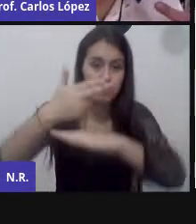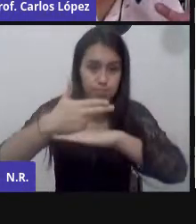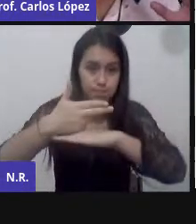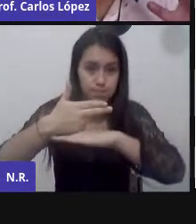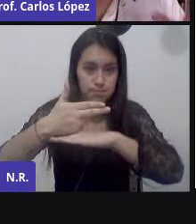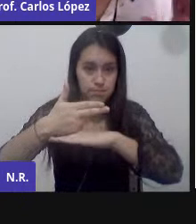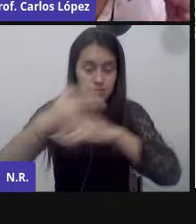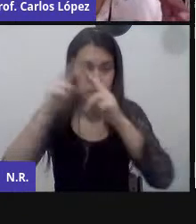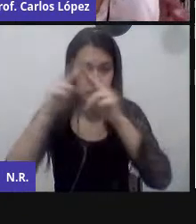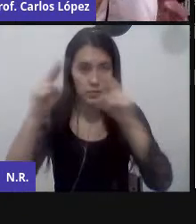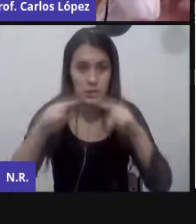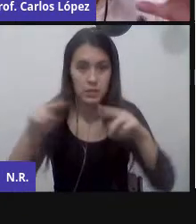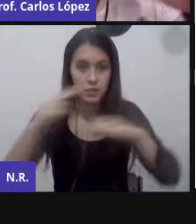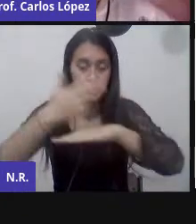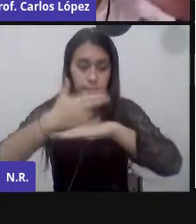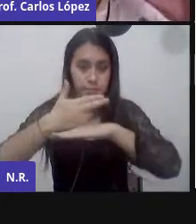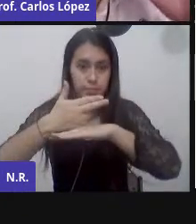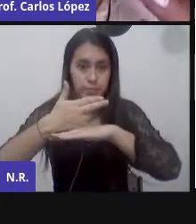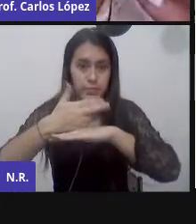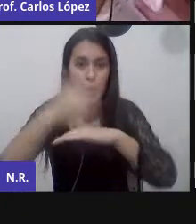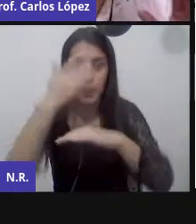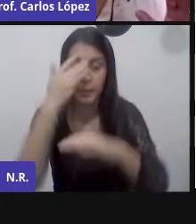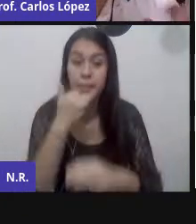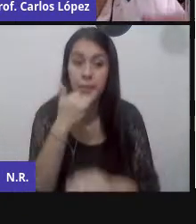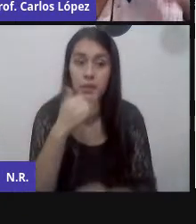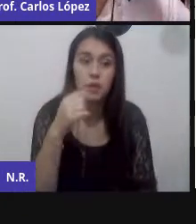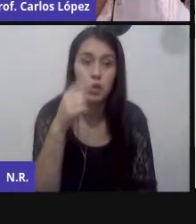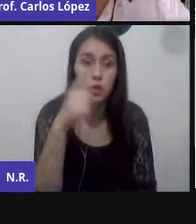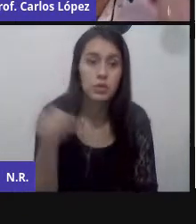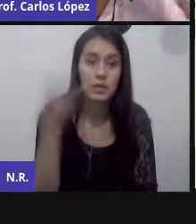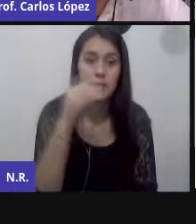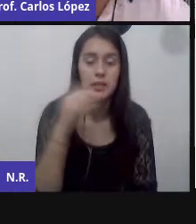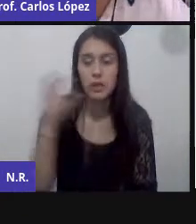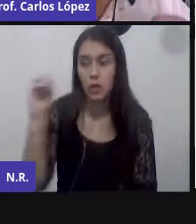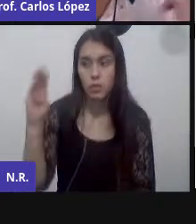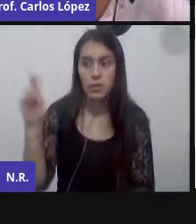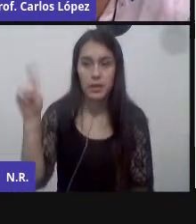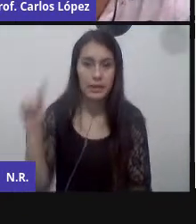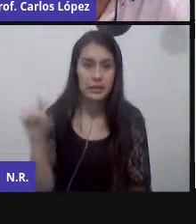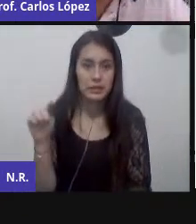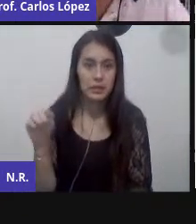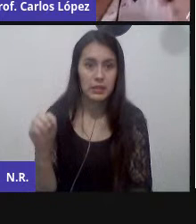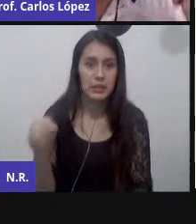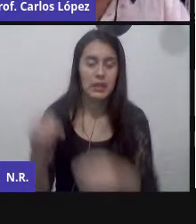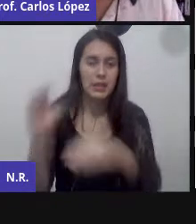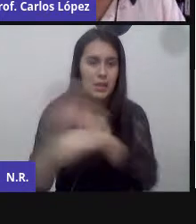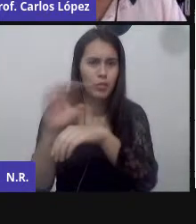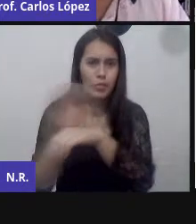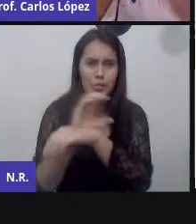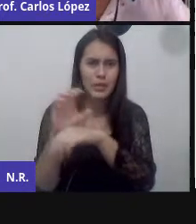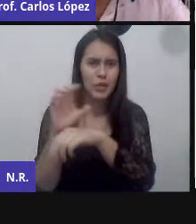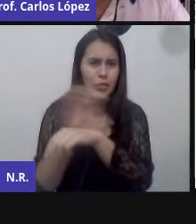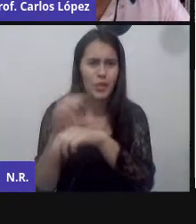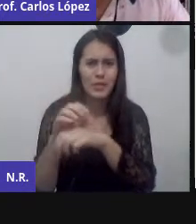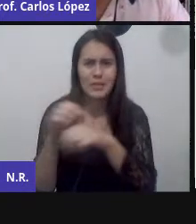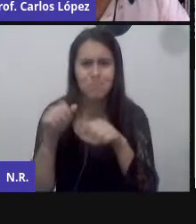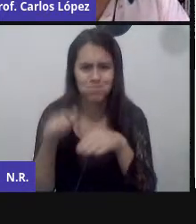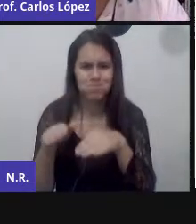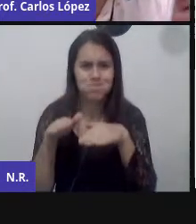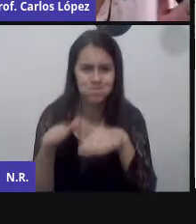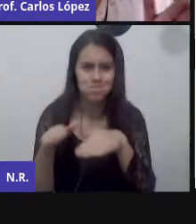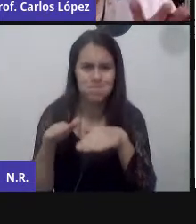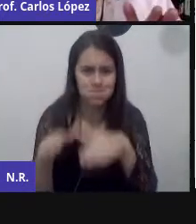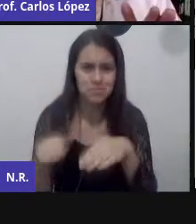tanto, por eso es que nos gusta tanto, porque usted cuando usa OBS, la máquina está totalmente forzada. Como dice